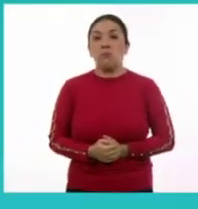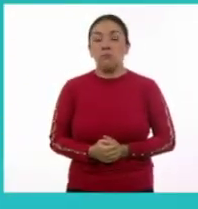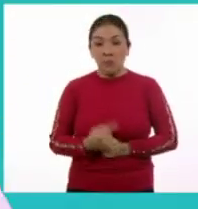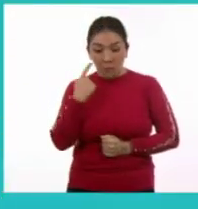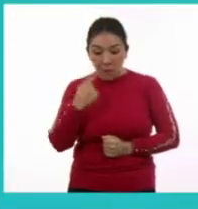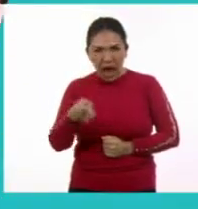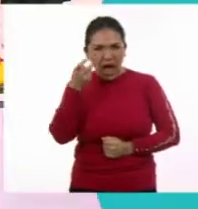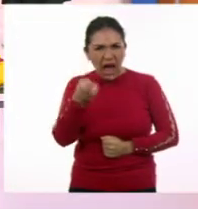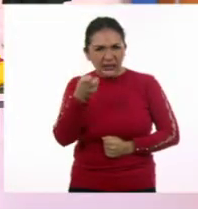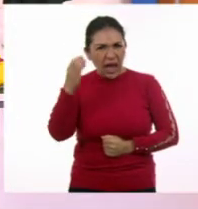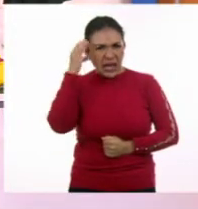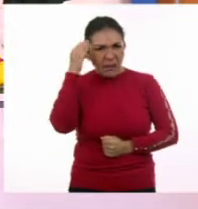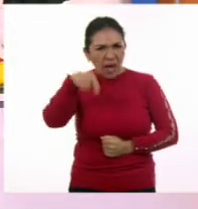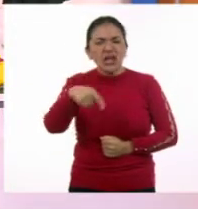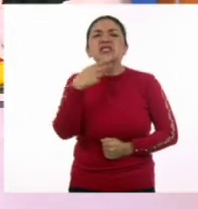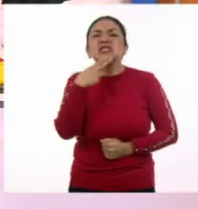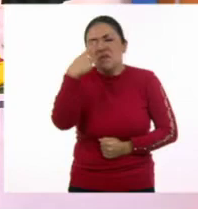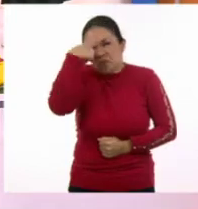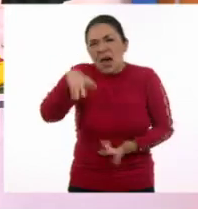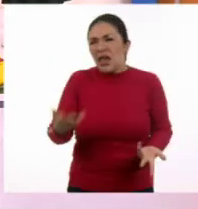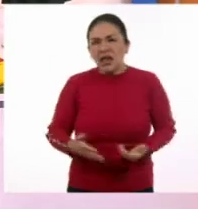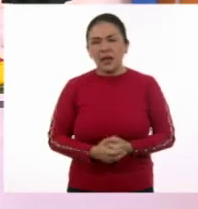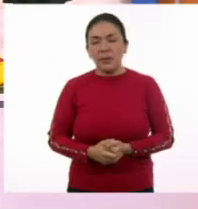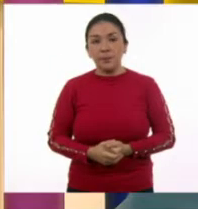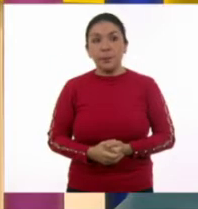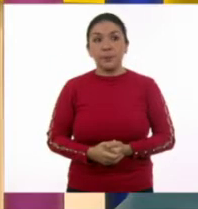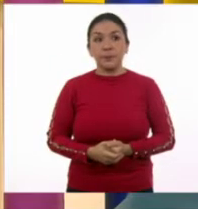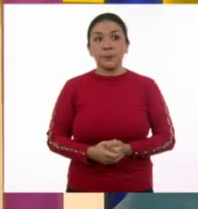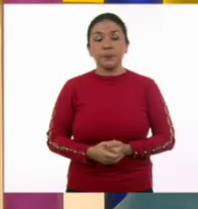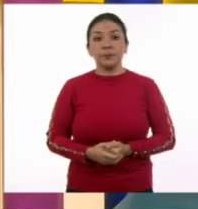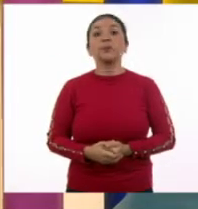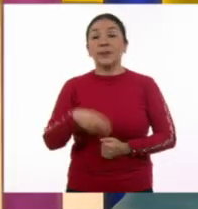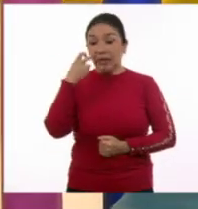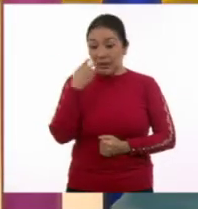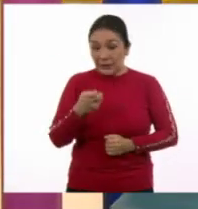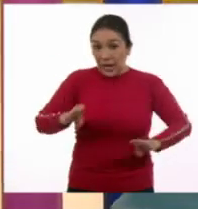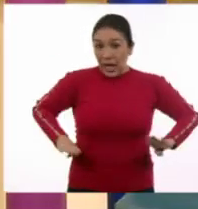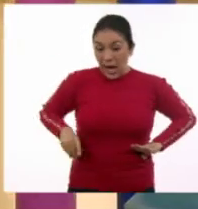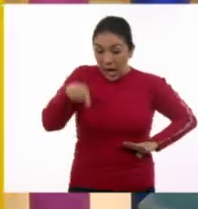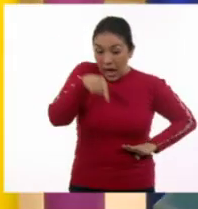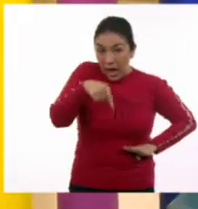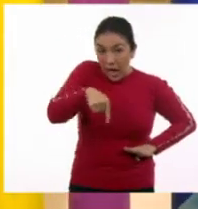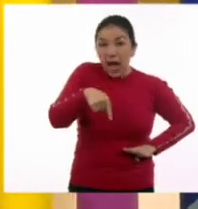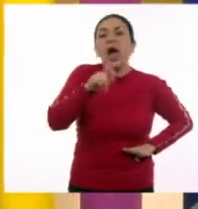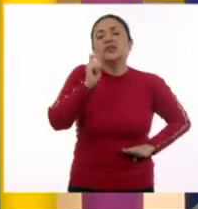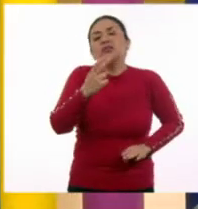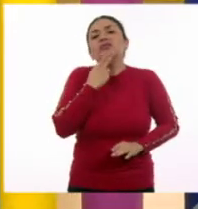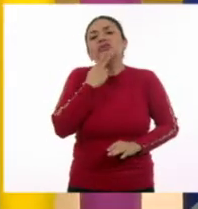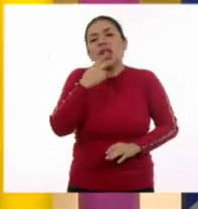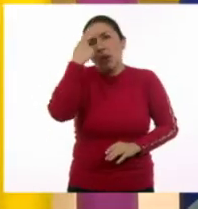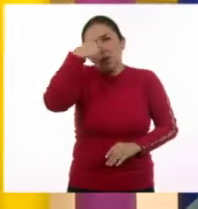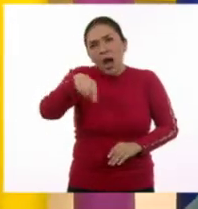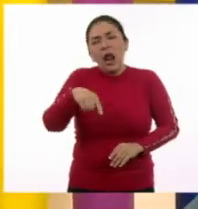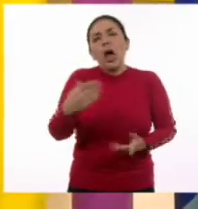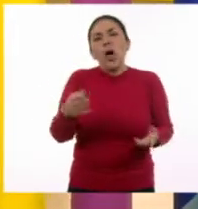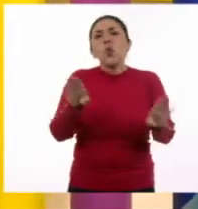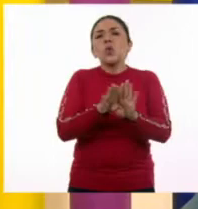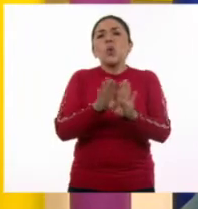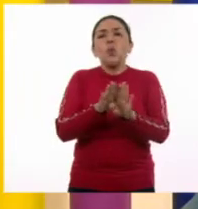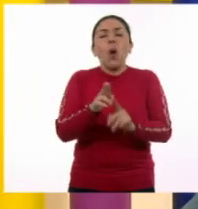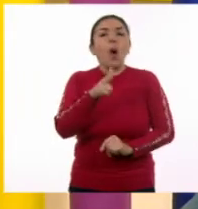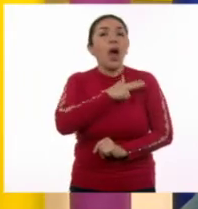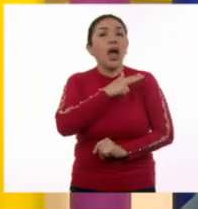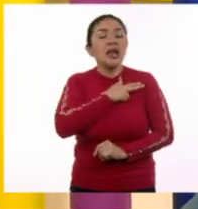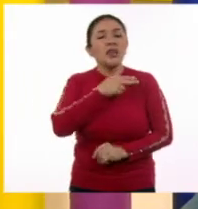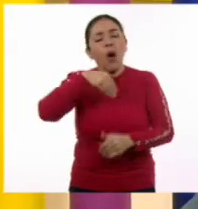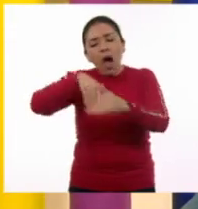tipo de camillas para que nos puede servir este tipo de camillas pues nos puede servir para como lo decíamos alguna lesión que